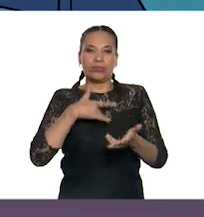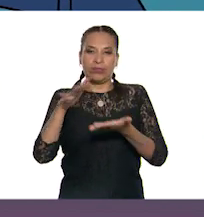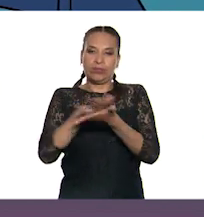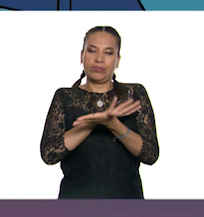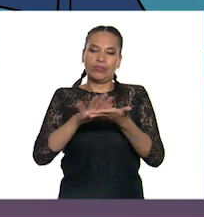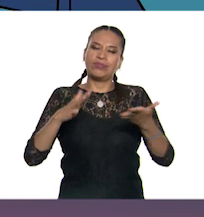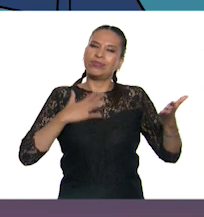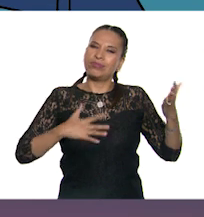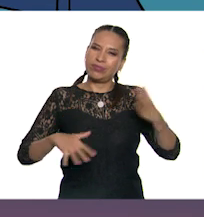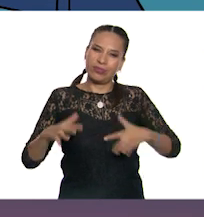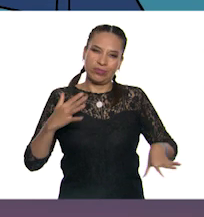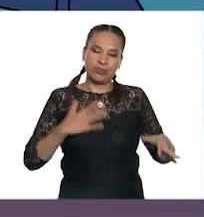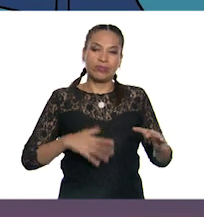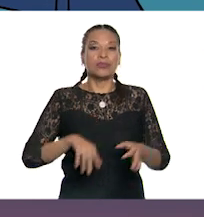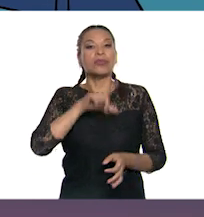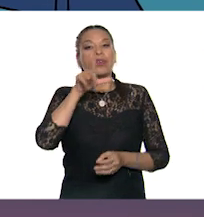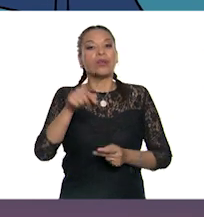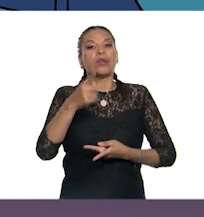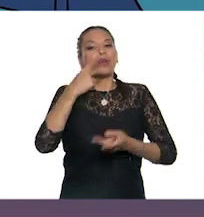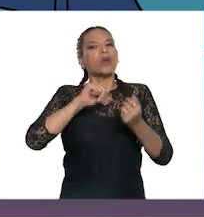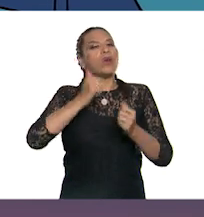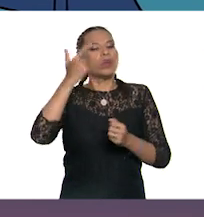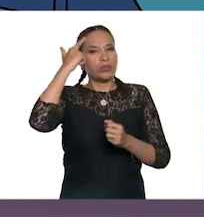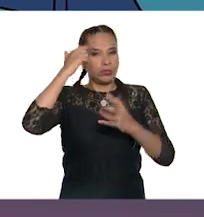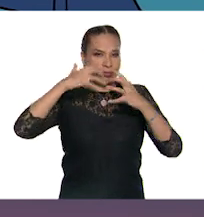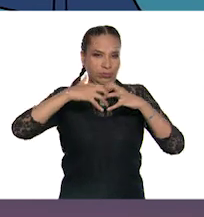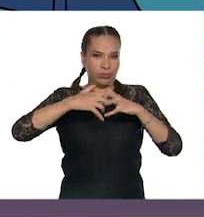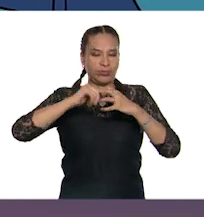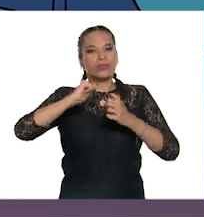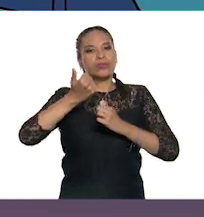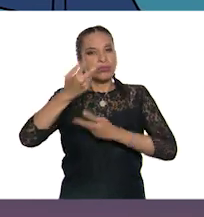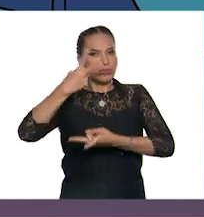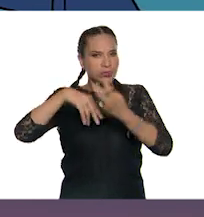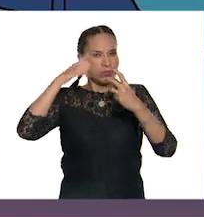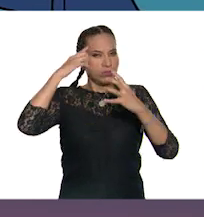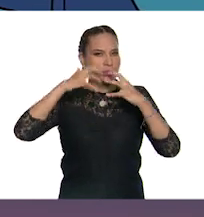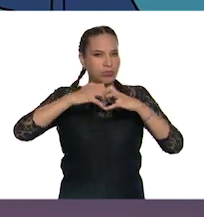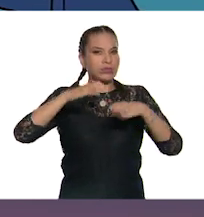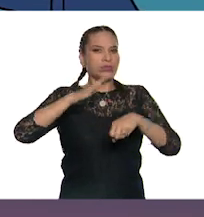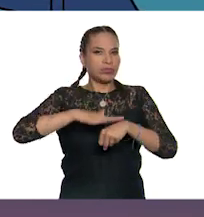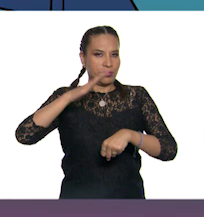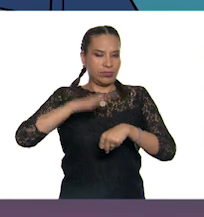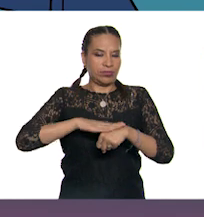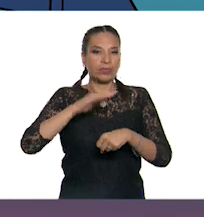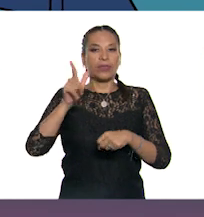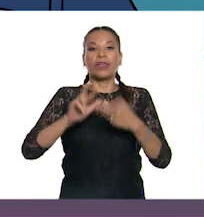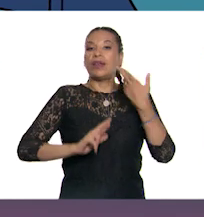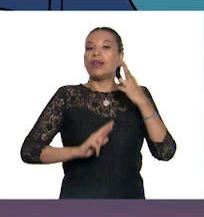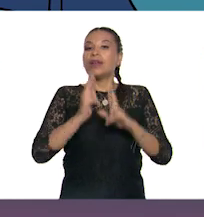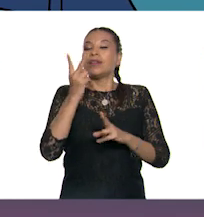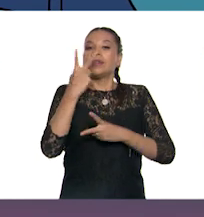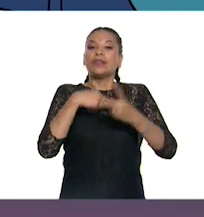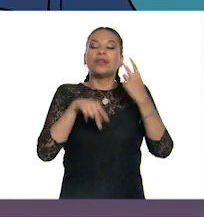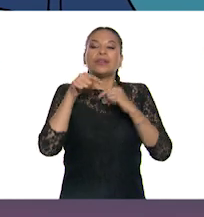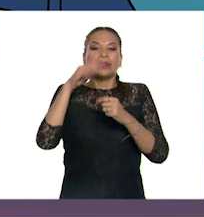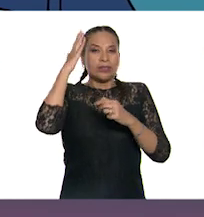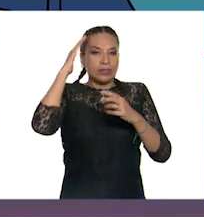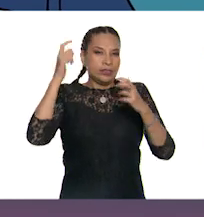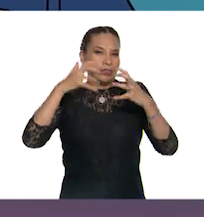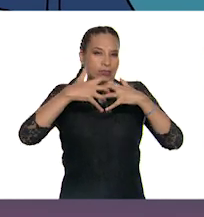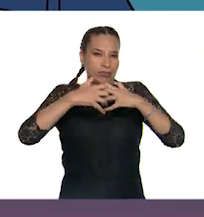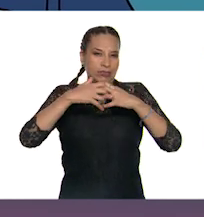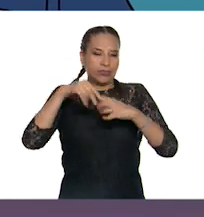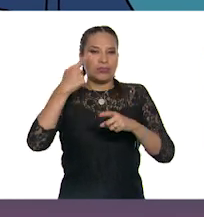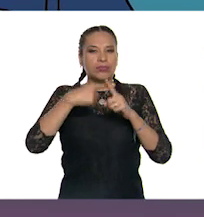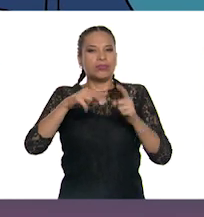la fatiga. Después vendrán otros cerebros y luego otros y otros más. La revolución se nutre de cerebros y de